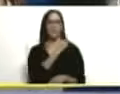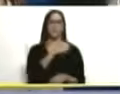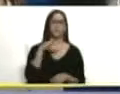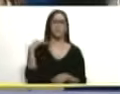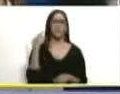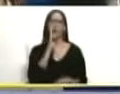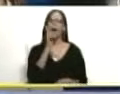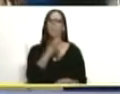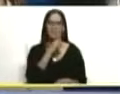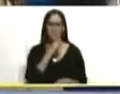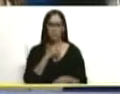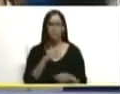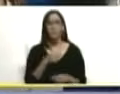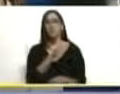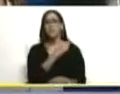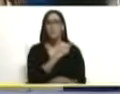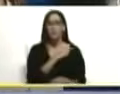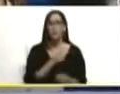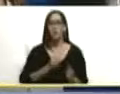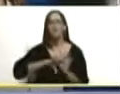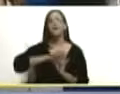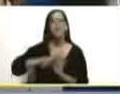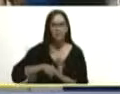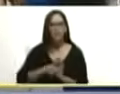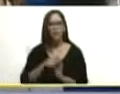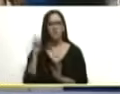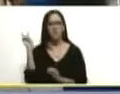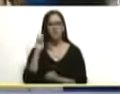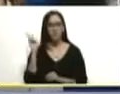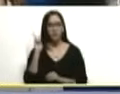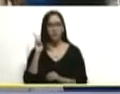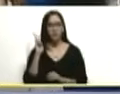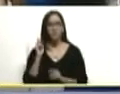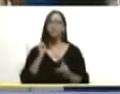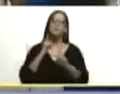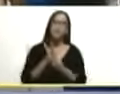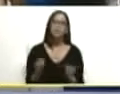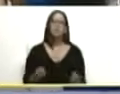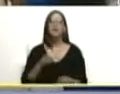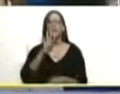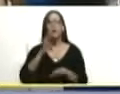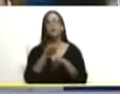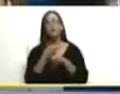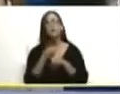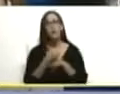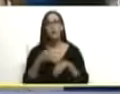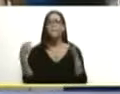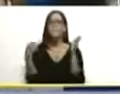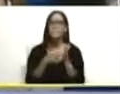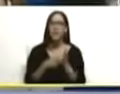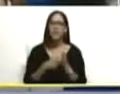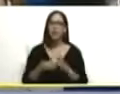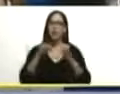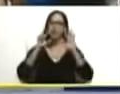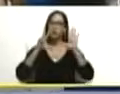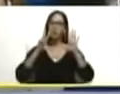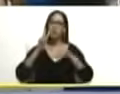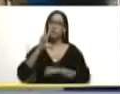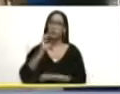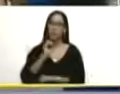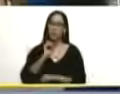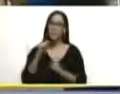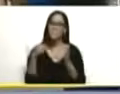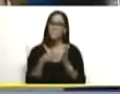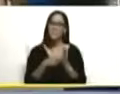el mando de los que saquearon a Venezuela desde la Cuarta República, 1830,